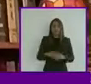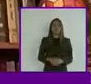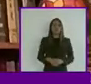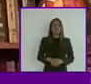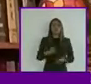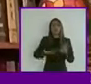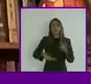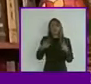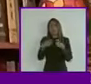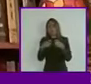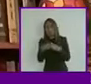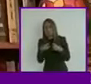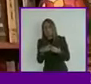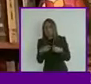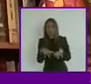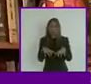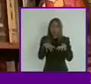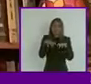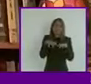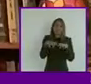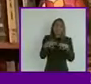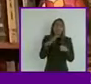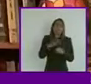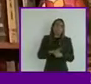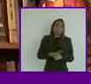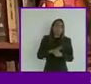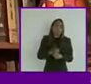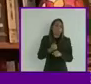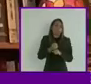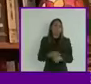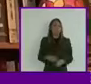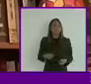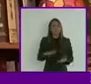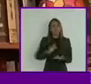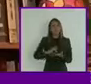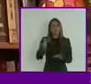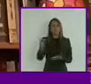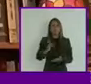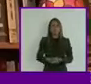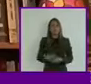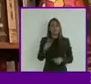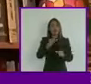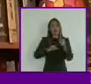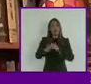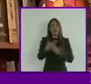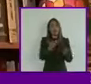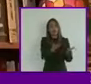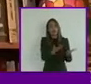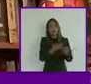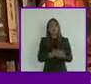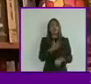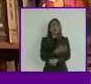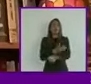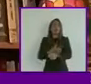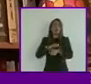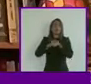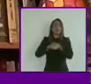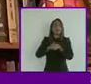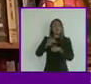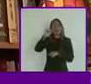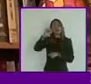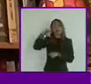la frustración a la que se pueden ver sometidos. Muchas gracias, mi querida Sua. Y cederemos el uso de la voz ahora a mi querida compañera y amiga